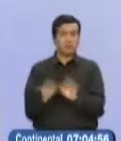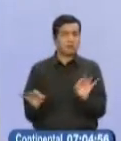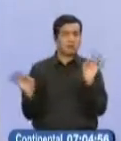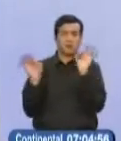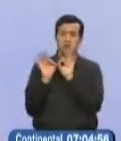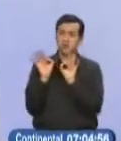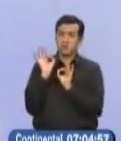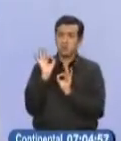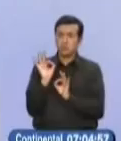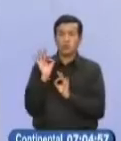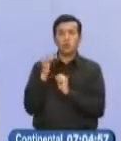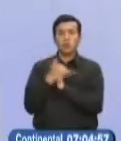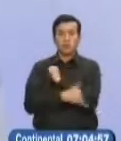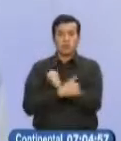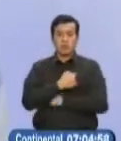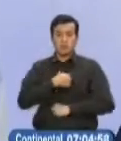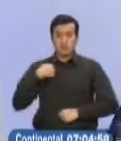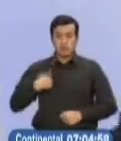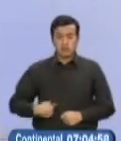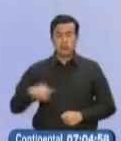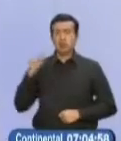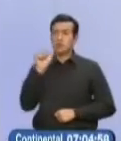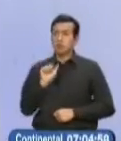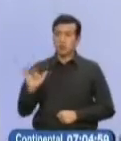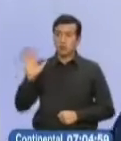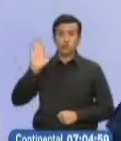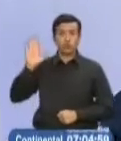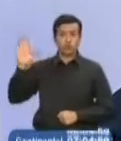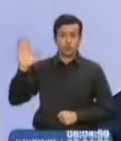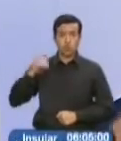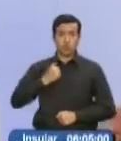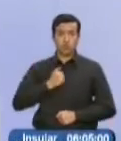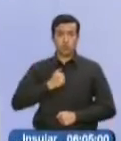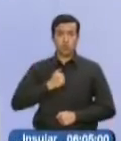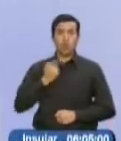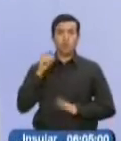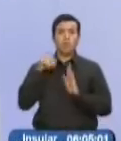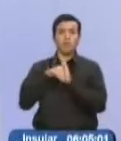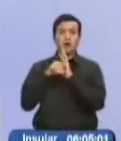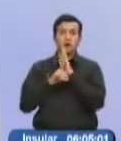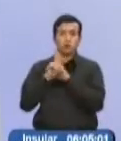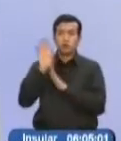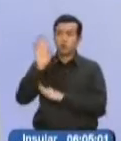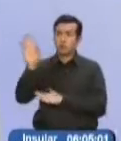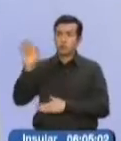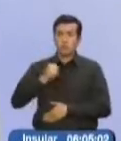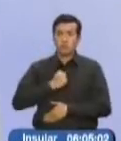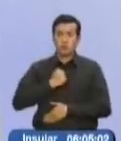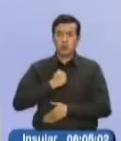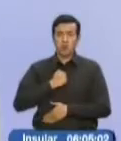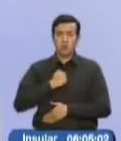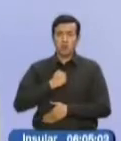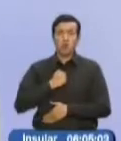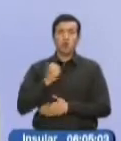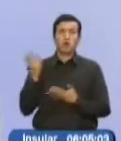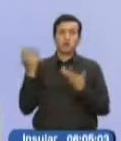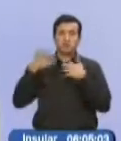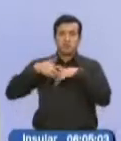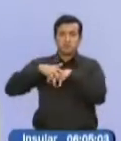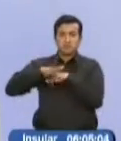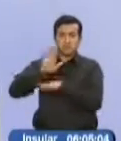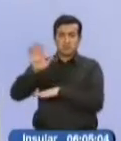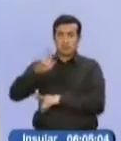fundamental. Los chinos, los asiáticos, tienen su banco de desarrollo, tienen su sistema de integración fuera del